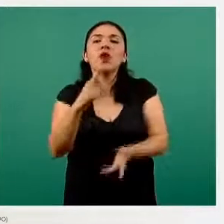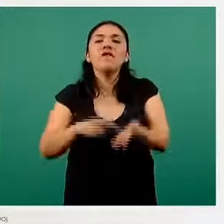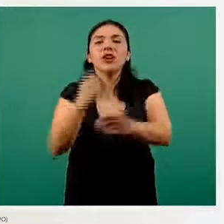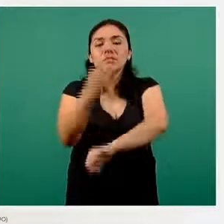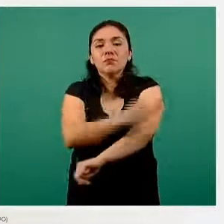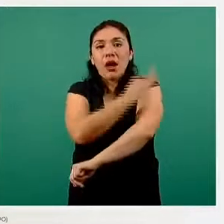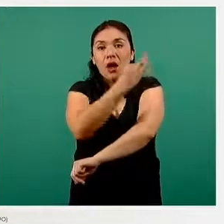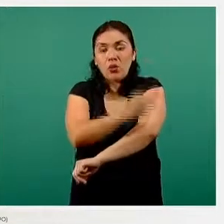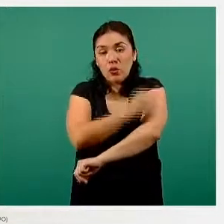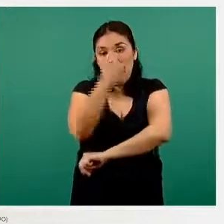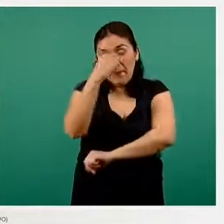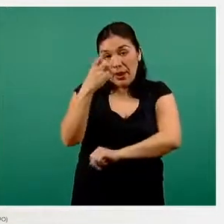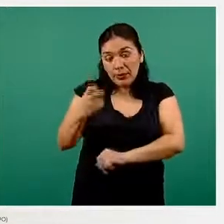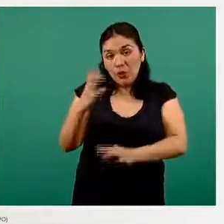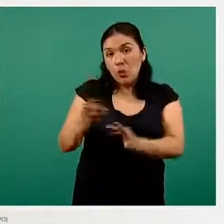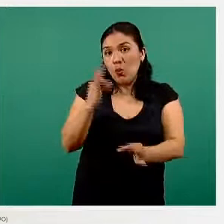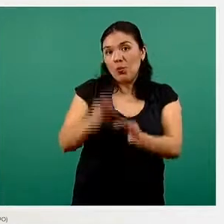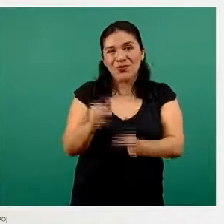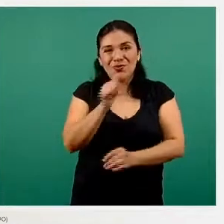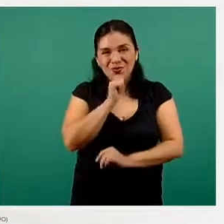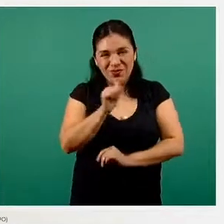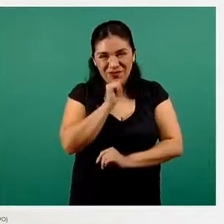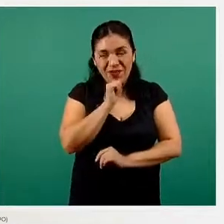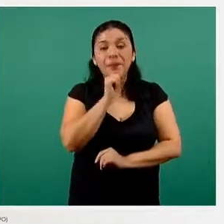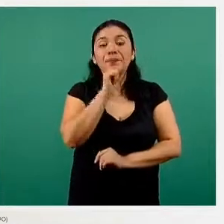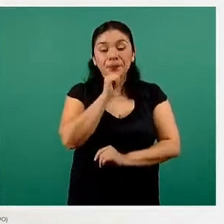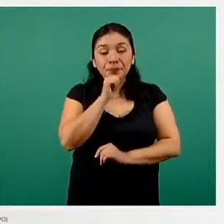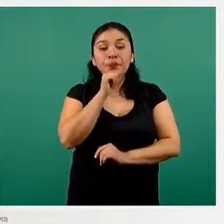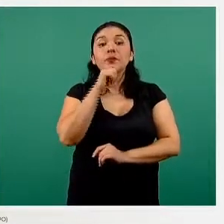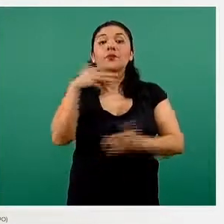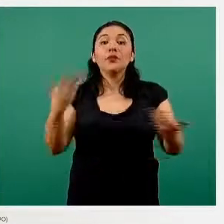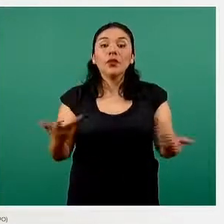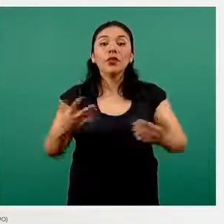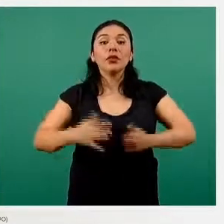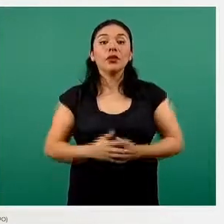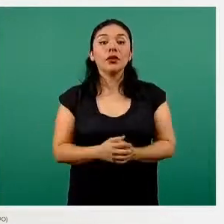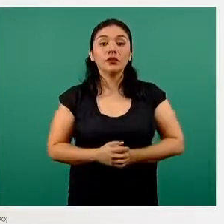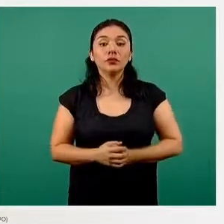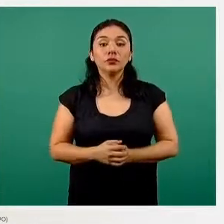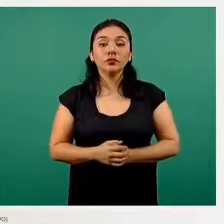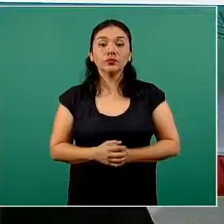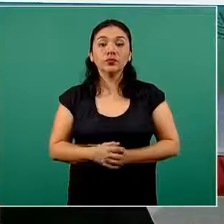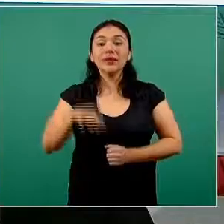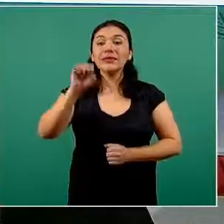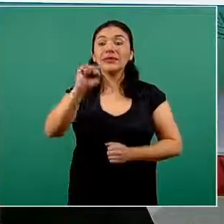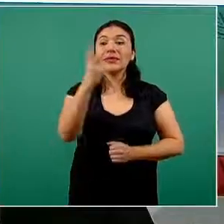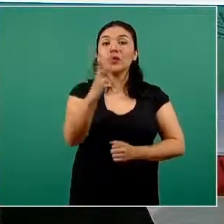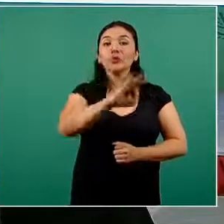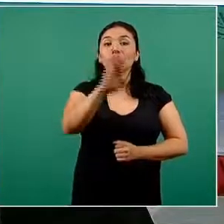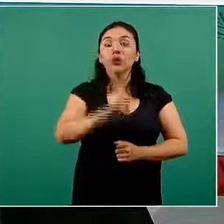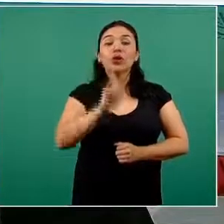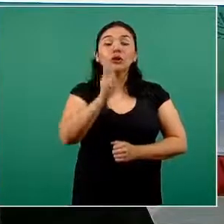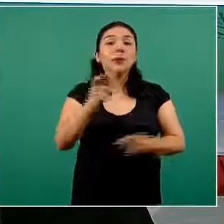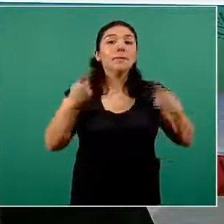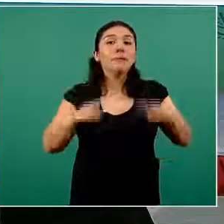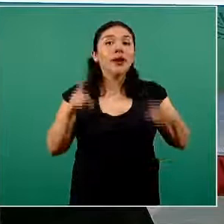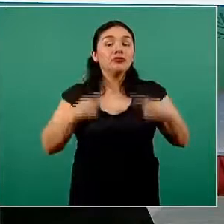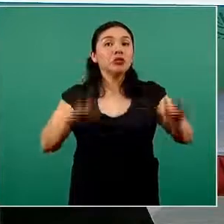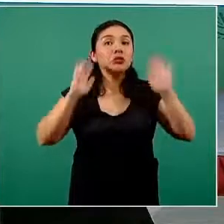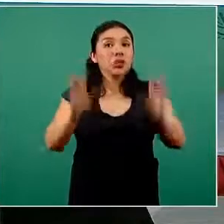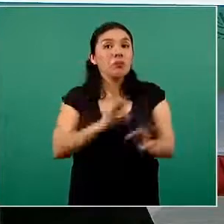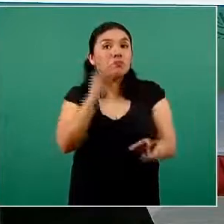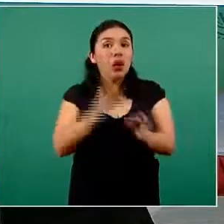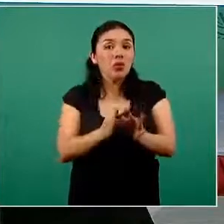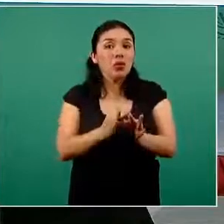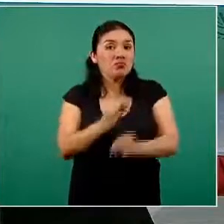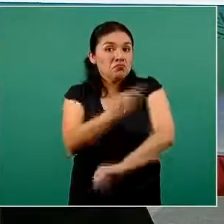dosis de los esquemas de 2 dosis, y 62% son personas que o bien recibieron la